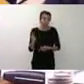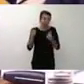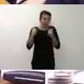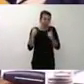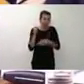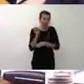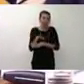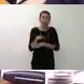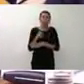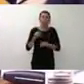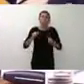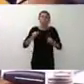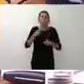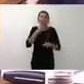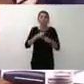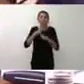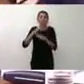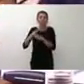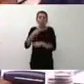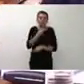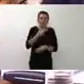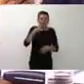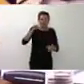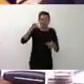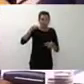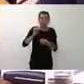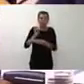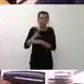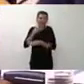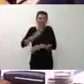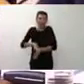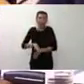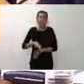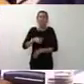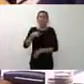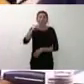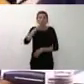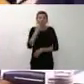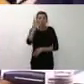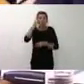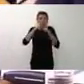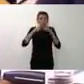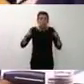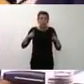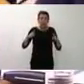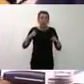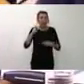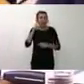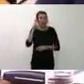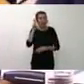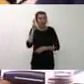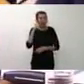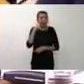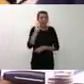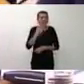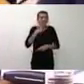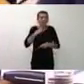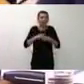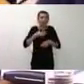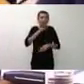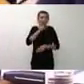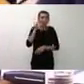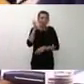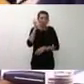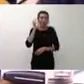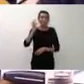recuerdo que todos los años que fui, para desesperarme aún más, el nombre de mi abuela, Serafina León Suárez,